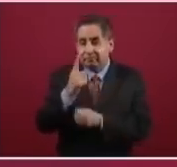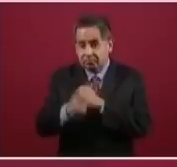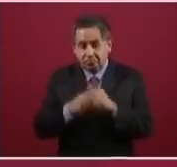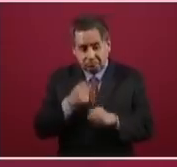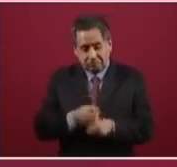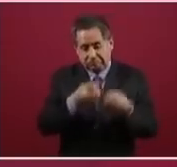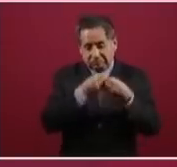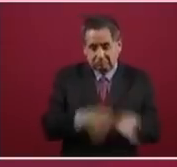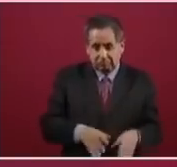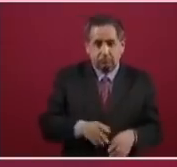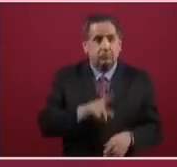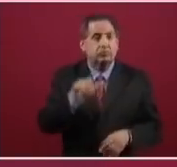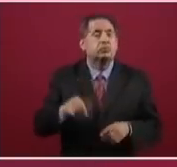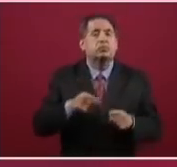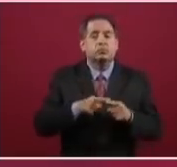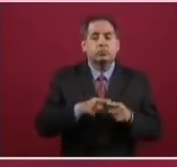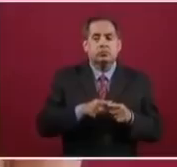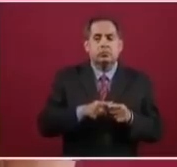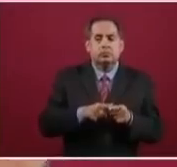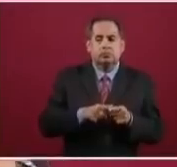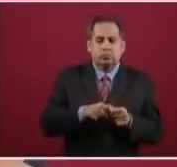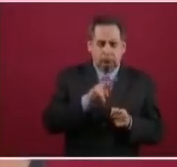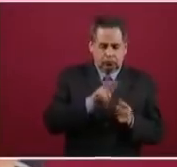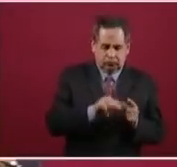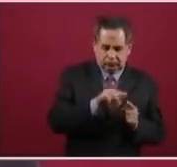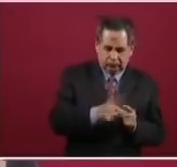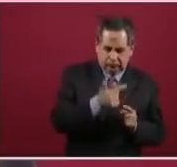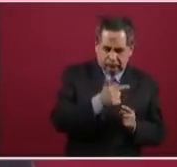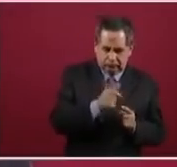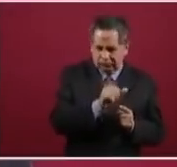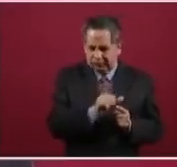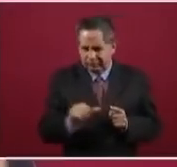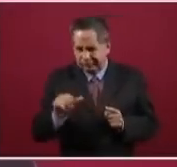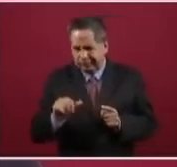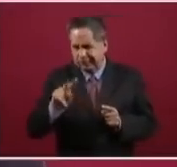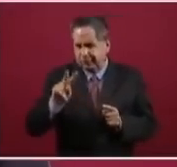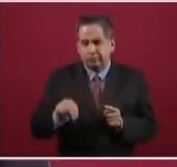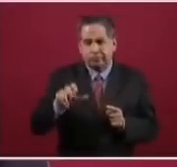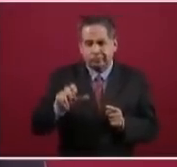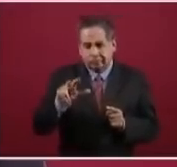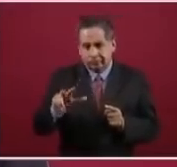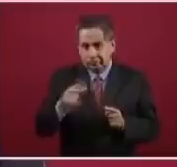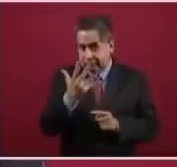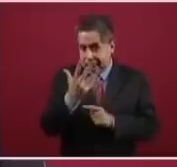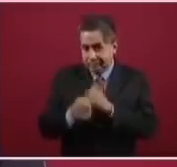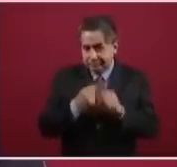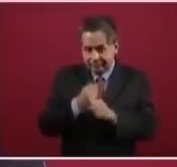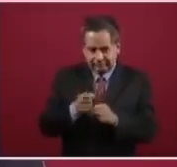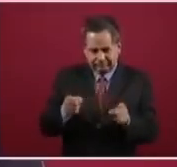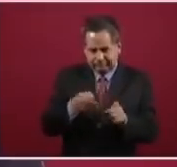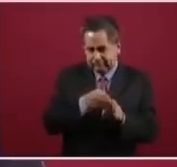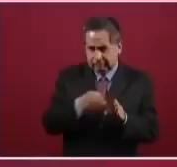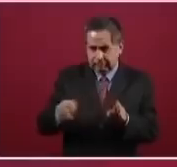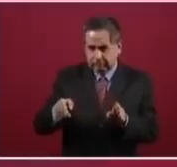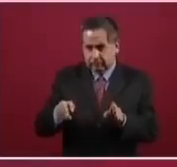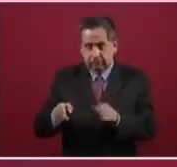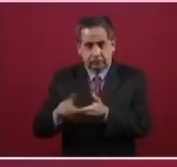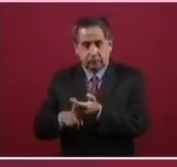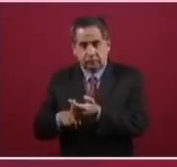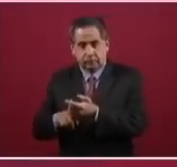después entre 2000 entre 2012 y inicios del 2018 es decir en 5 años no estoy hablando del sexenio